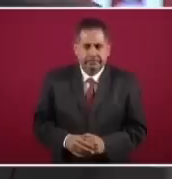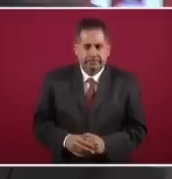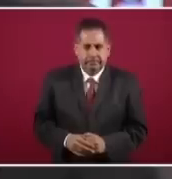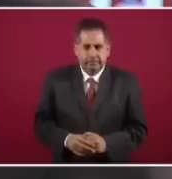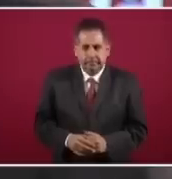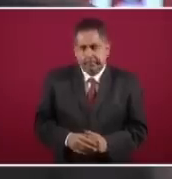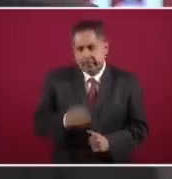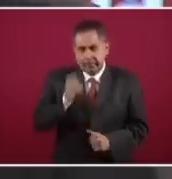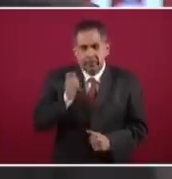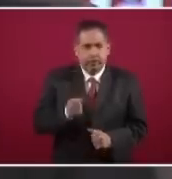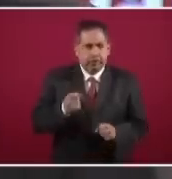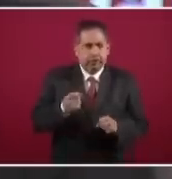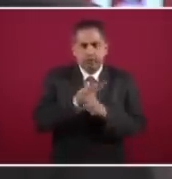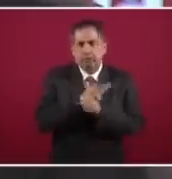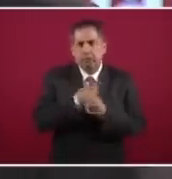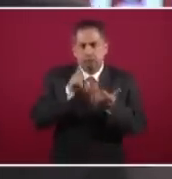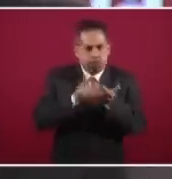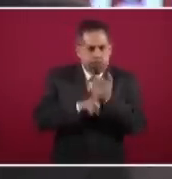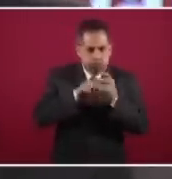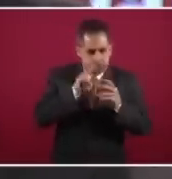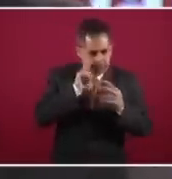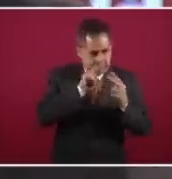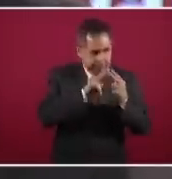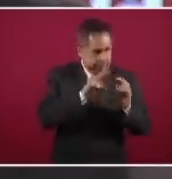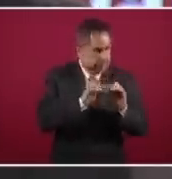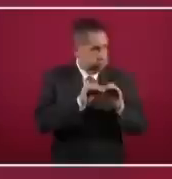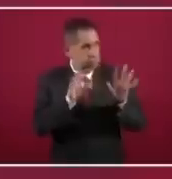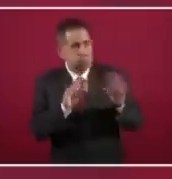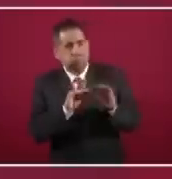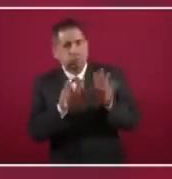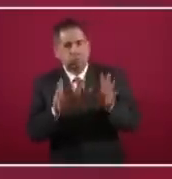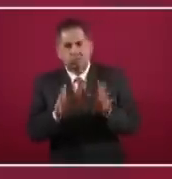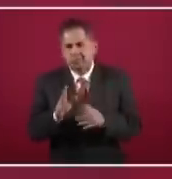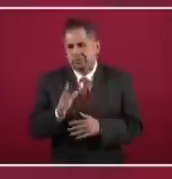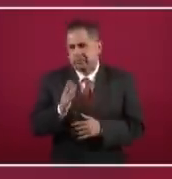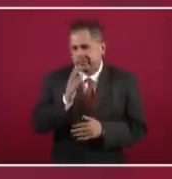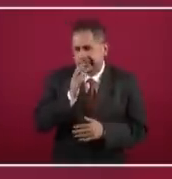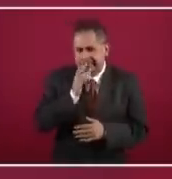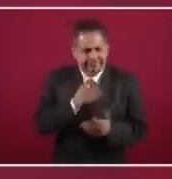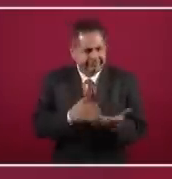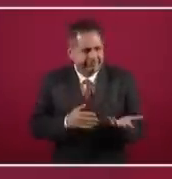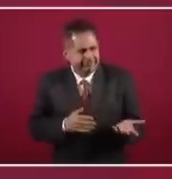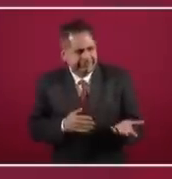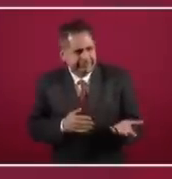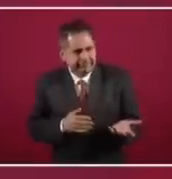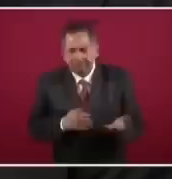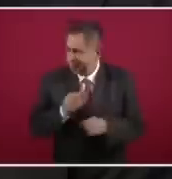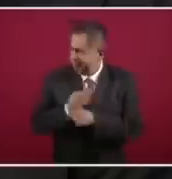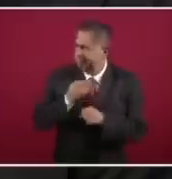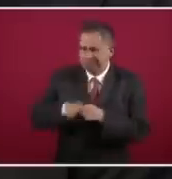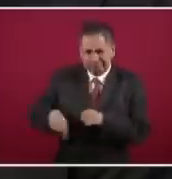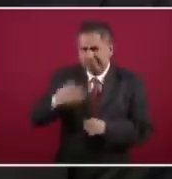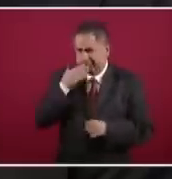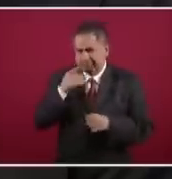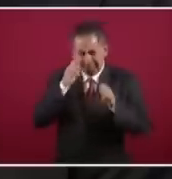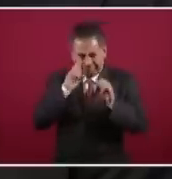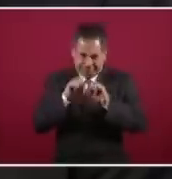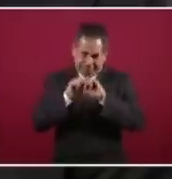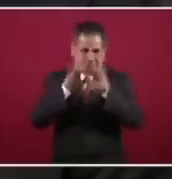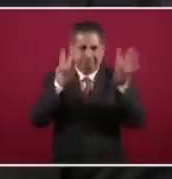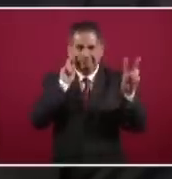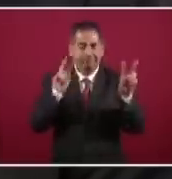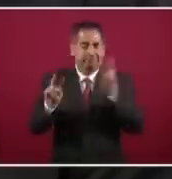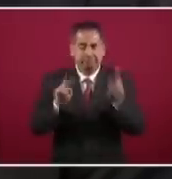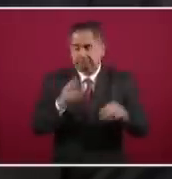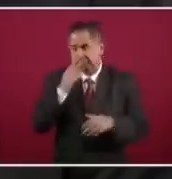Y eso es lo que está sucediendo, está mostrando el cobre. Pero qué bien que esto suceda. Por